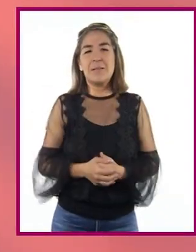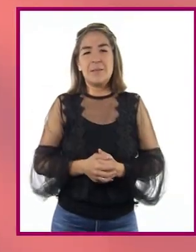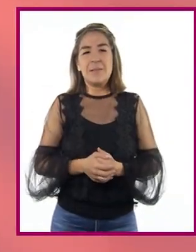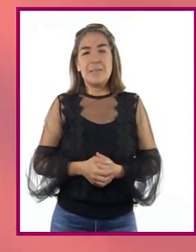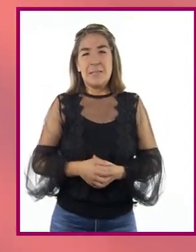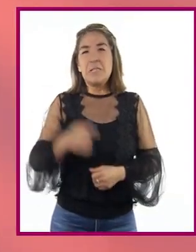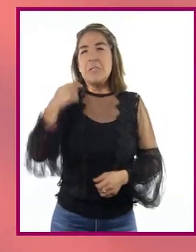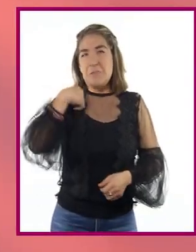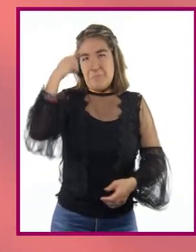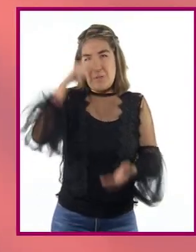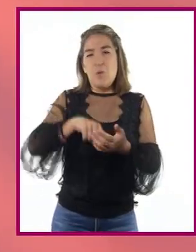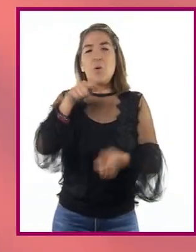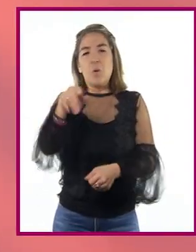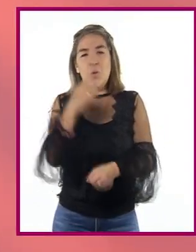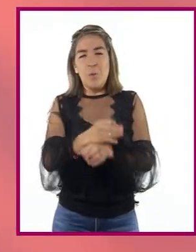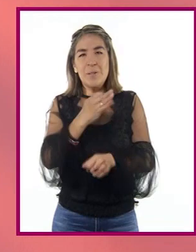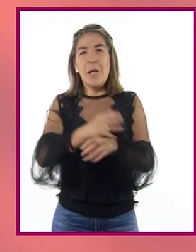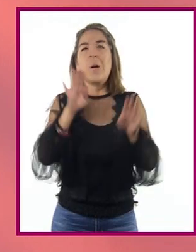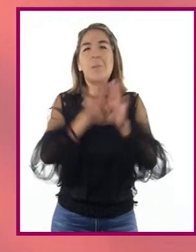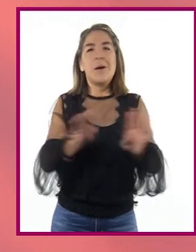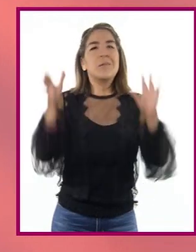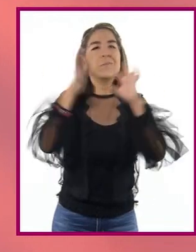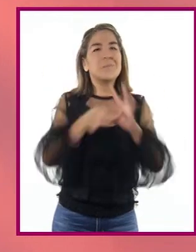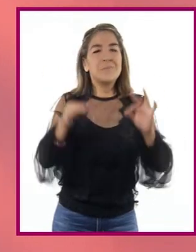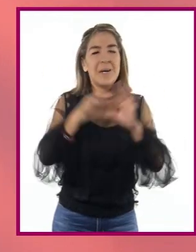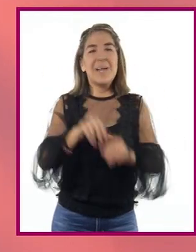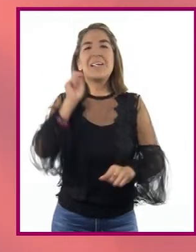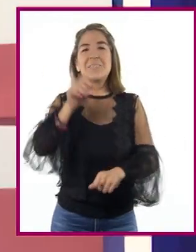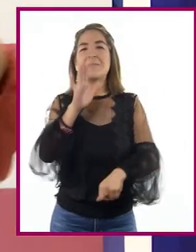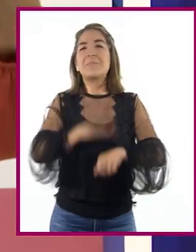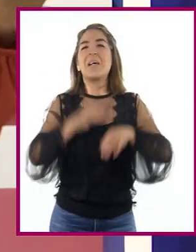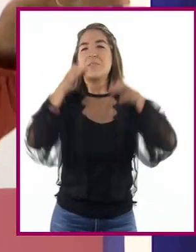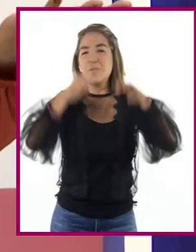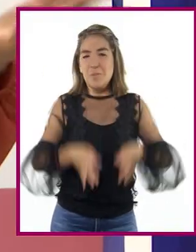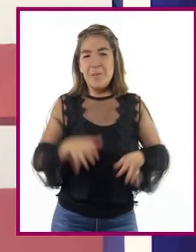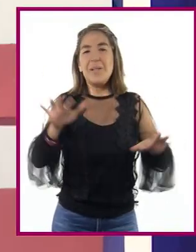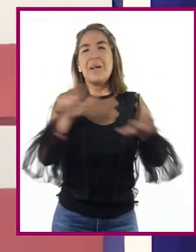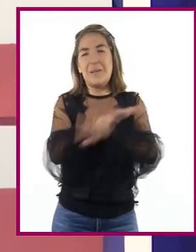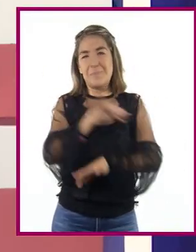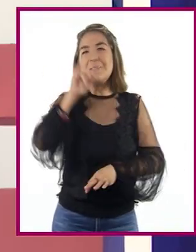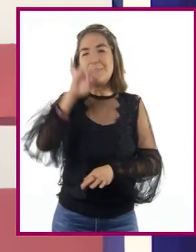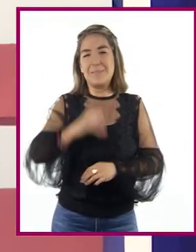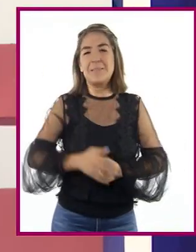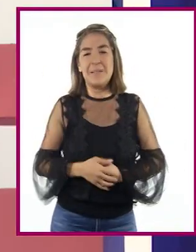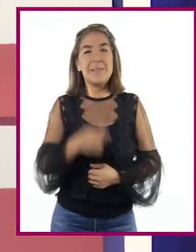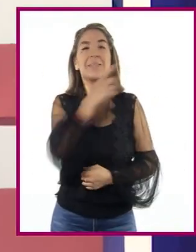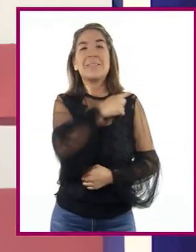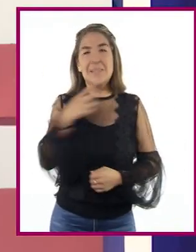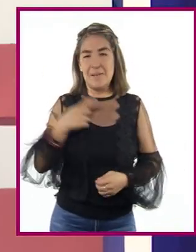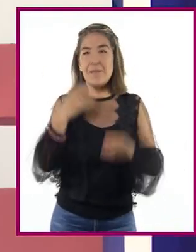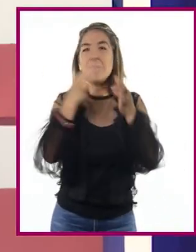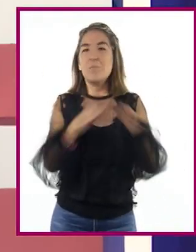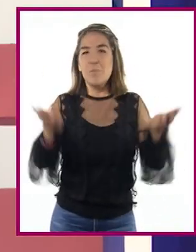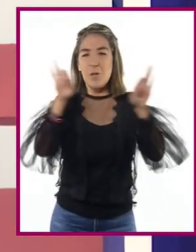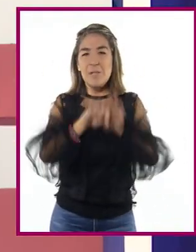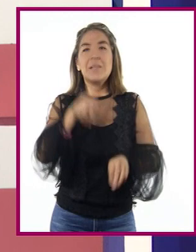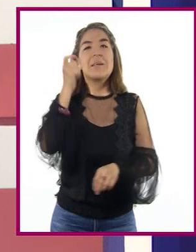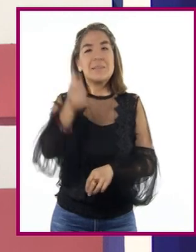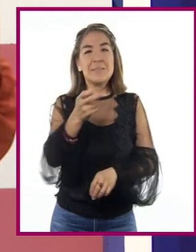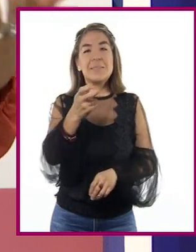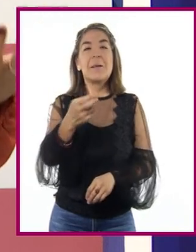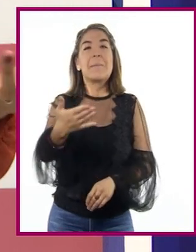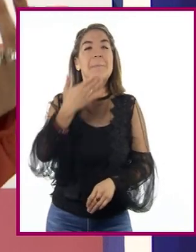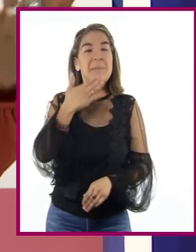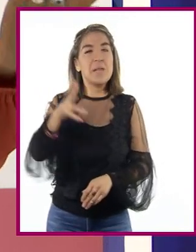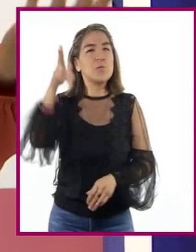Creo que podemos hacer más amable al oído y con un lenguaje más formal. Es verdad, es importante mantener una buena